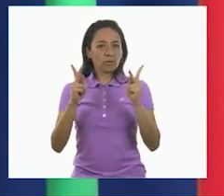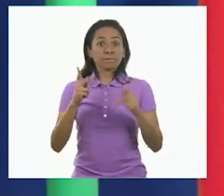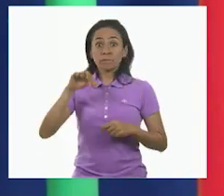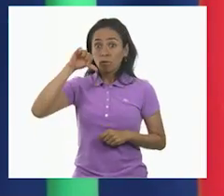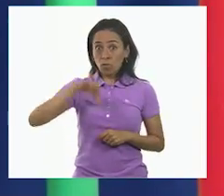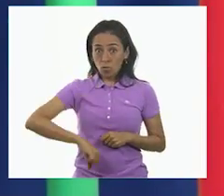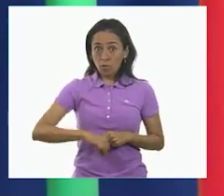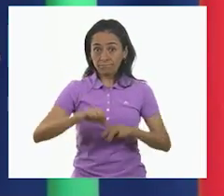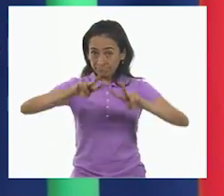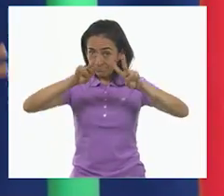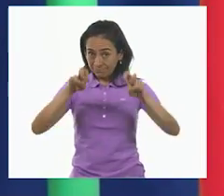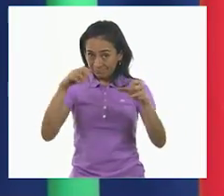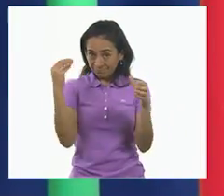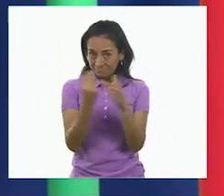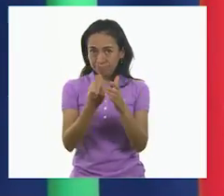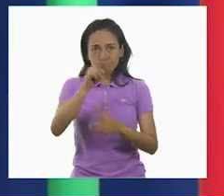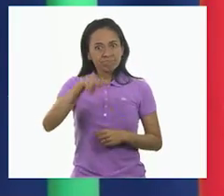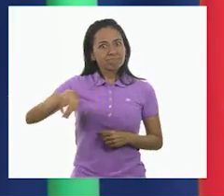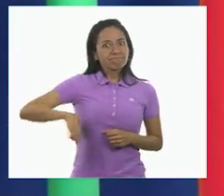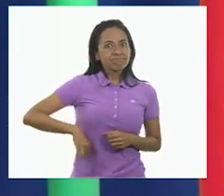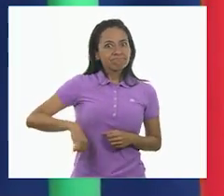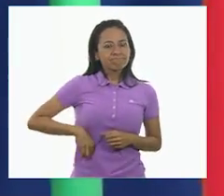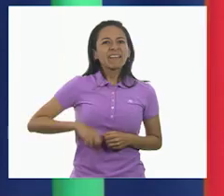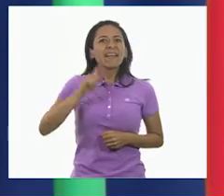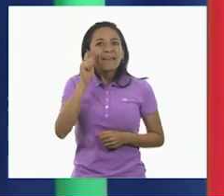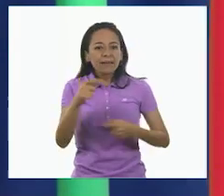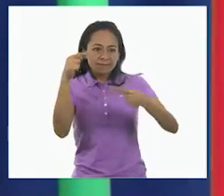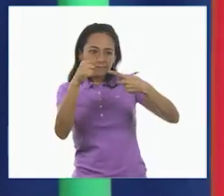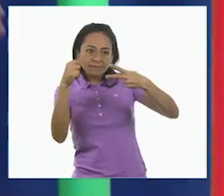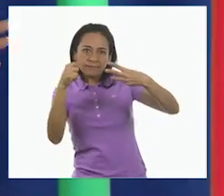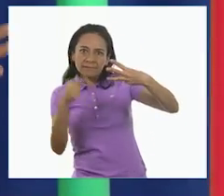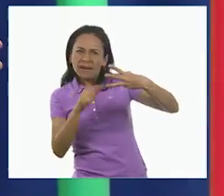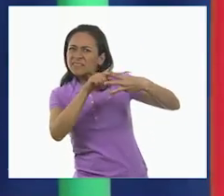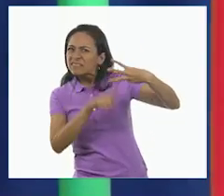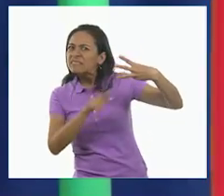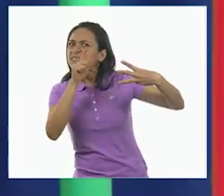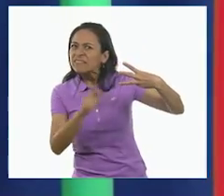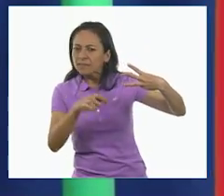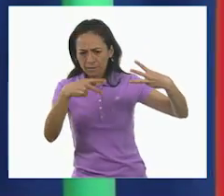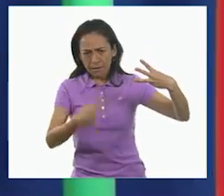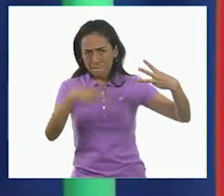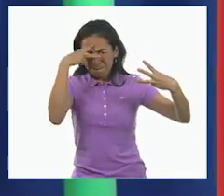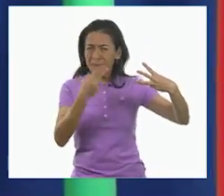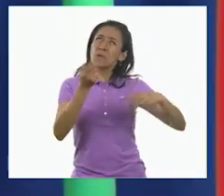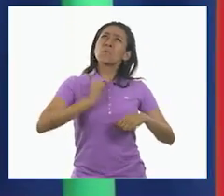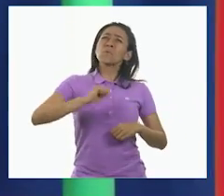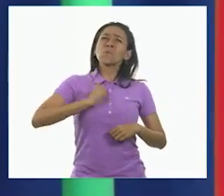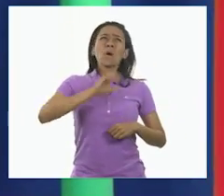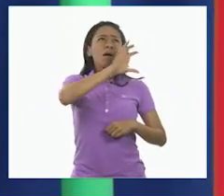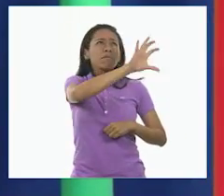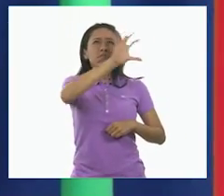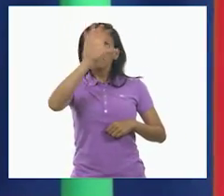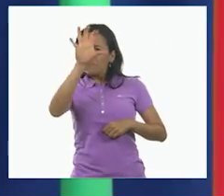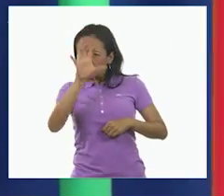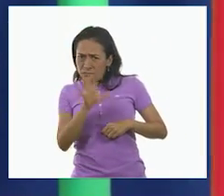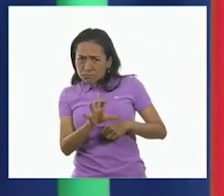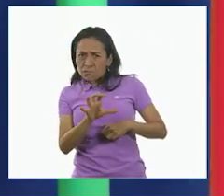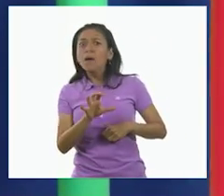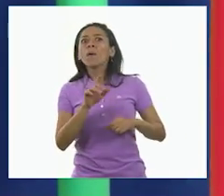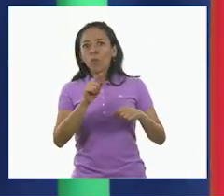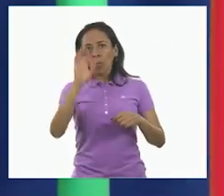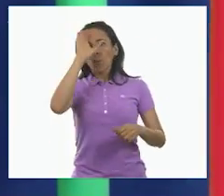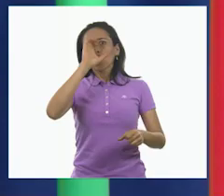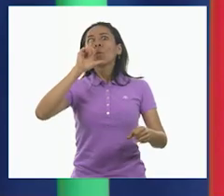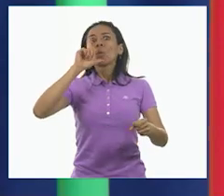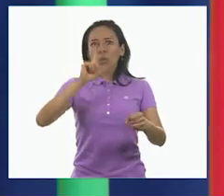interesantísima. Vamos a hablar de las 3 áreas culturales de nuestro México antiguo, que creo que es bien importante